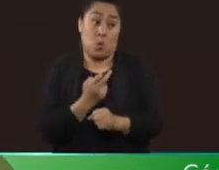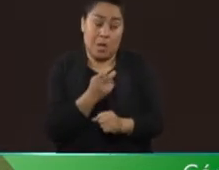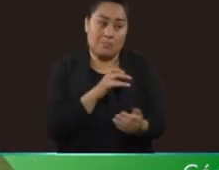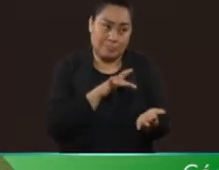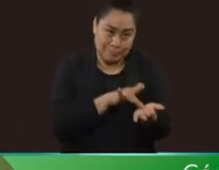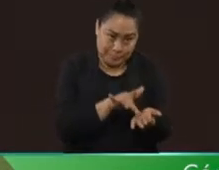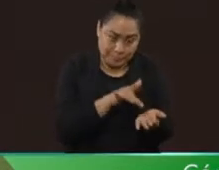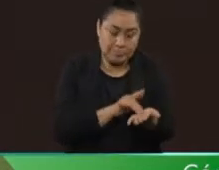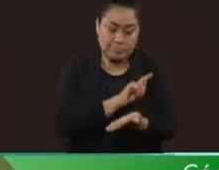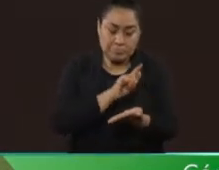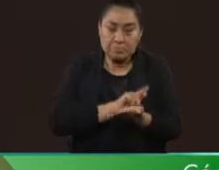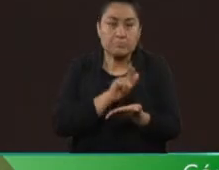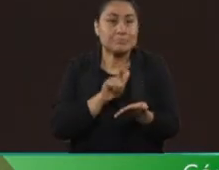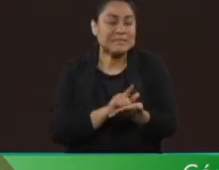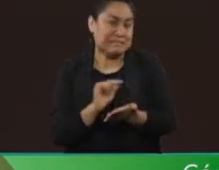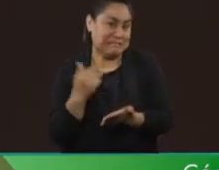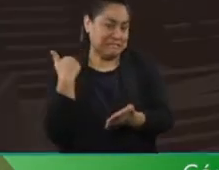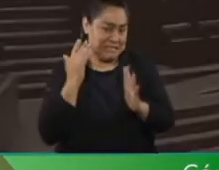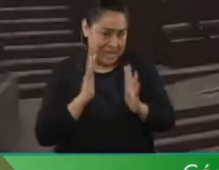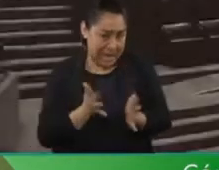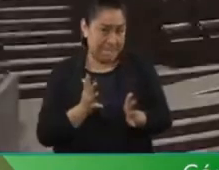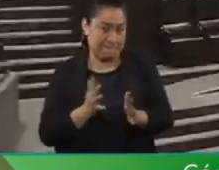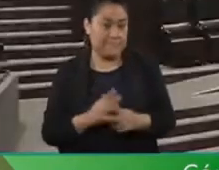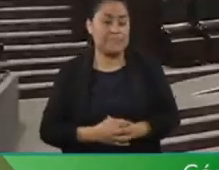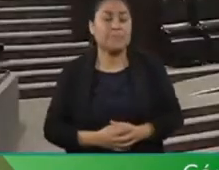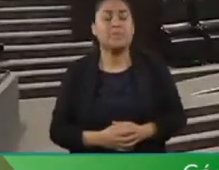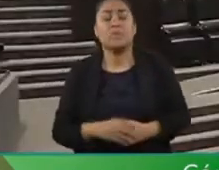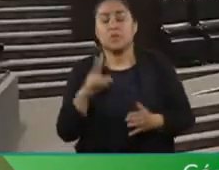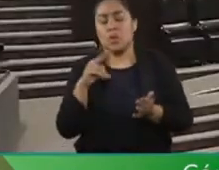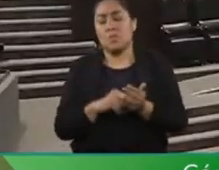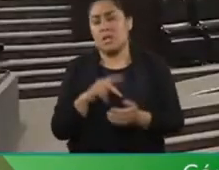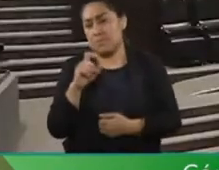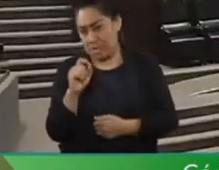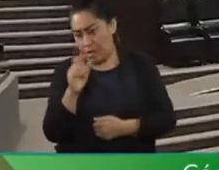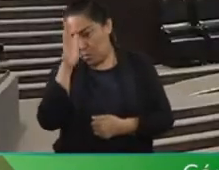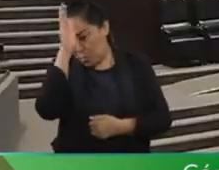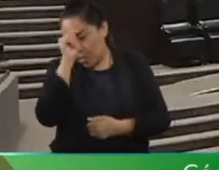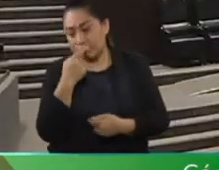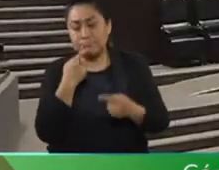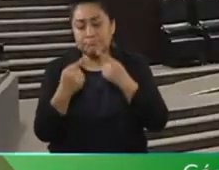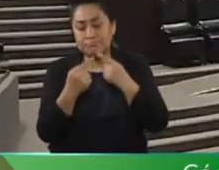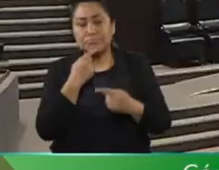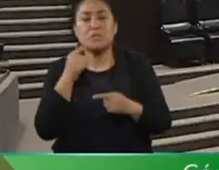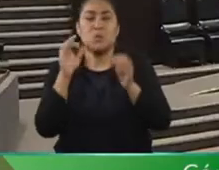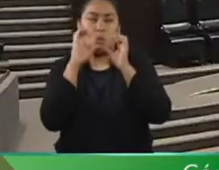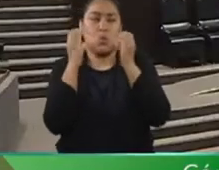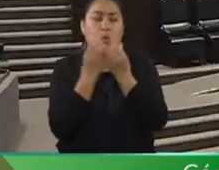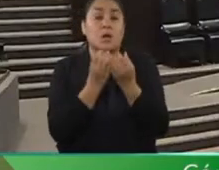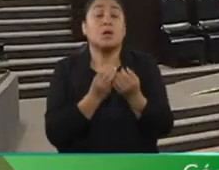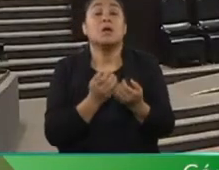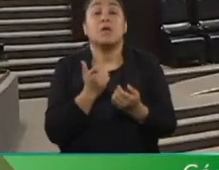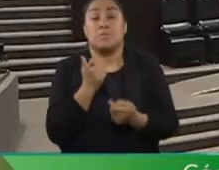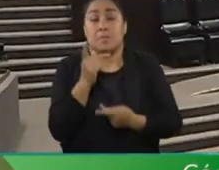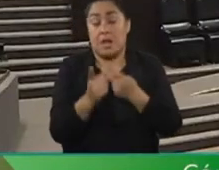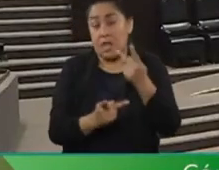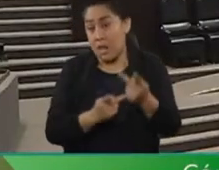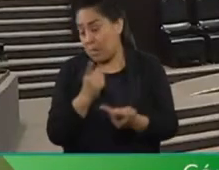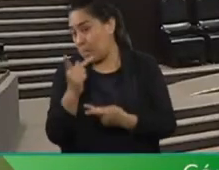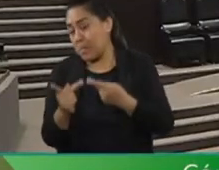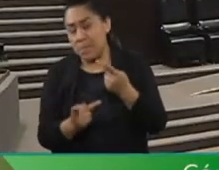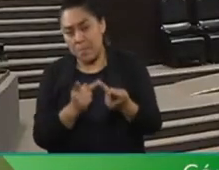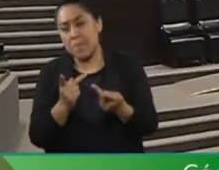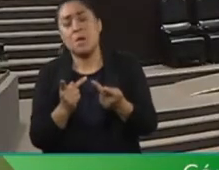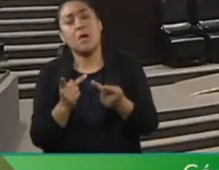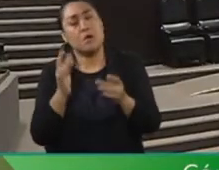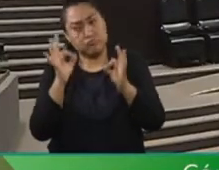recientes ya se se dijo aquí en 2020 aprobamos en el congreso que los créditos se otorgaran sin